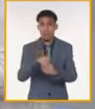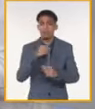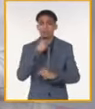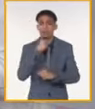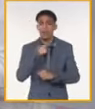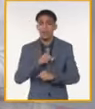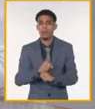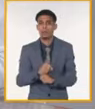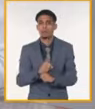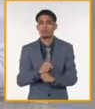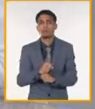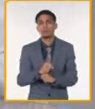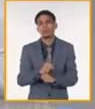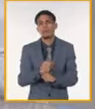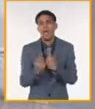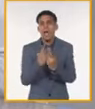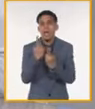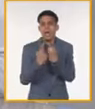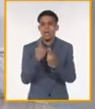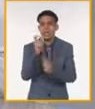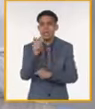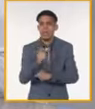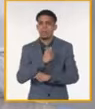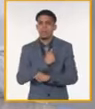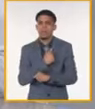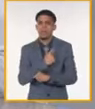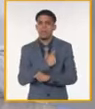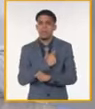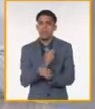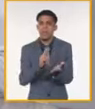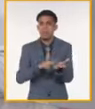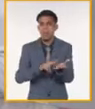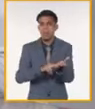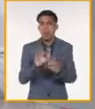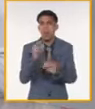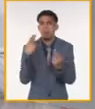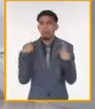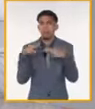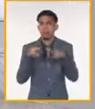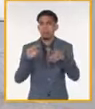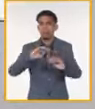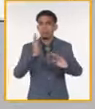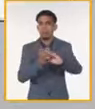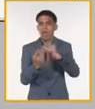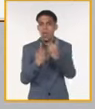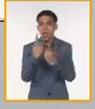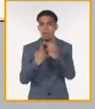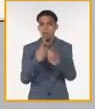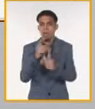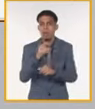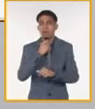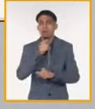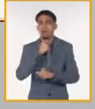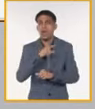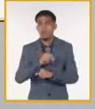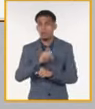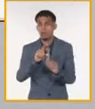o administrativo de esa nuevo actor No puede haber sido sancionado por delitos incompatibles con esa